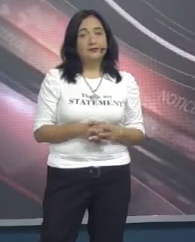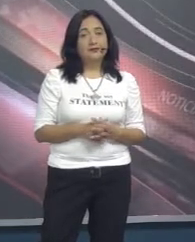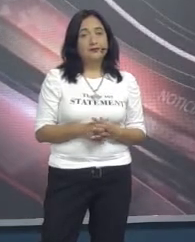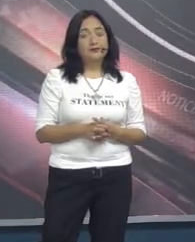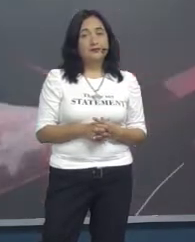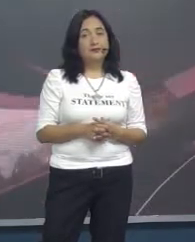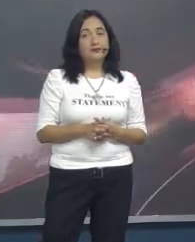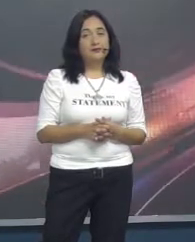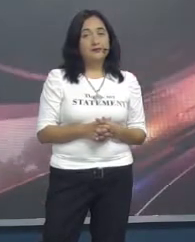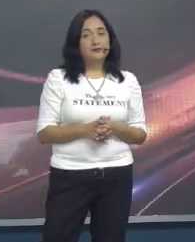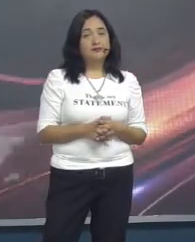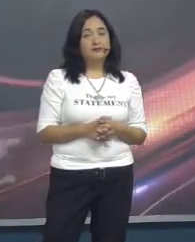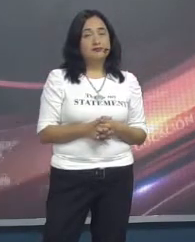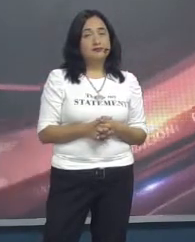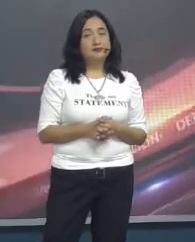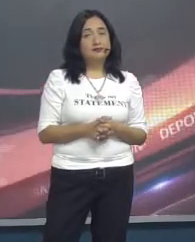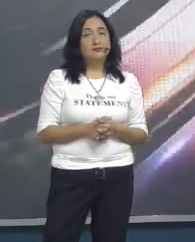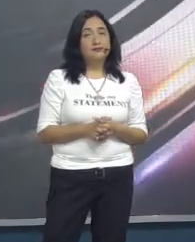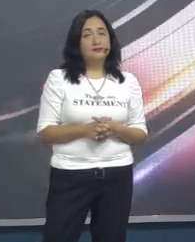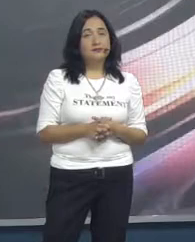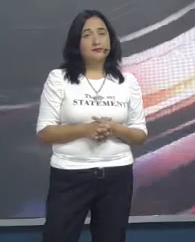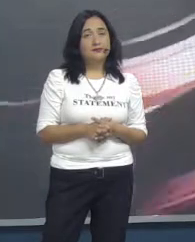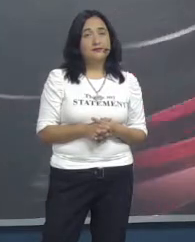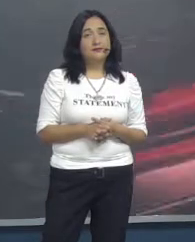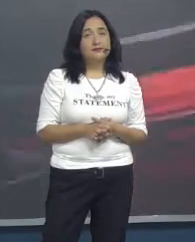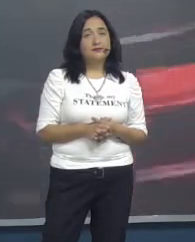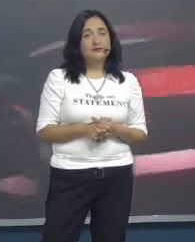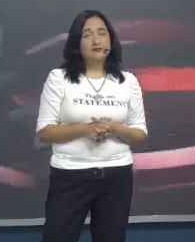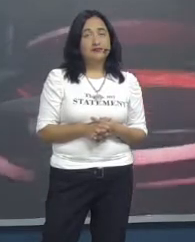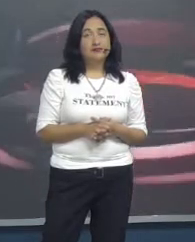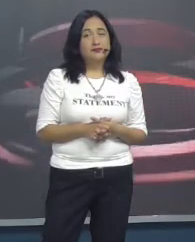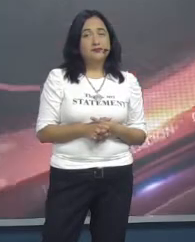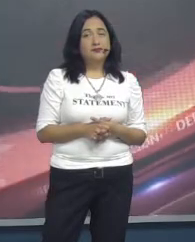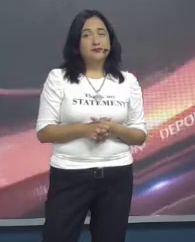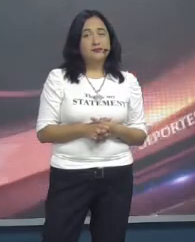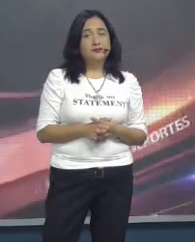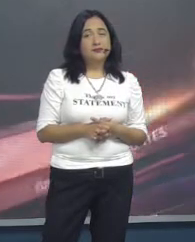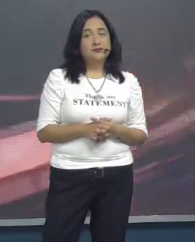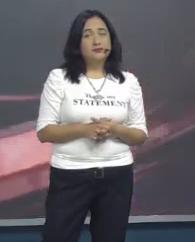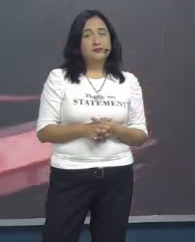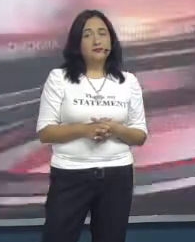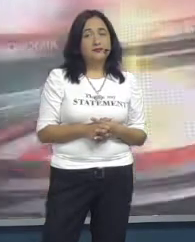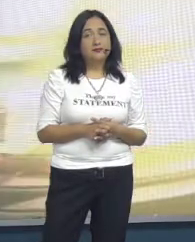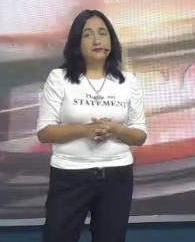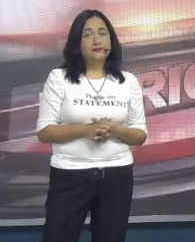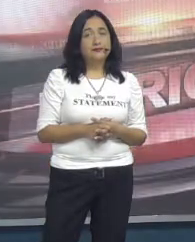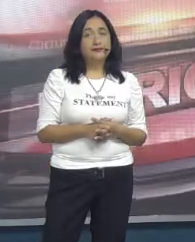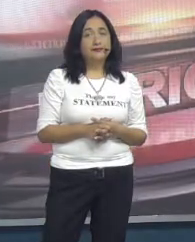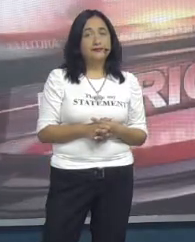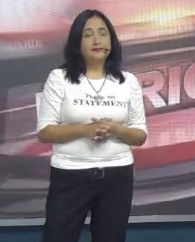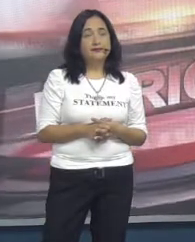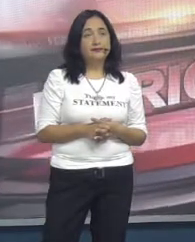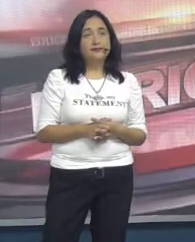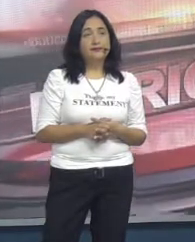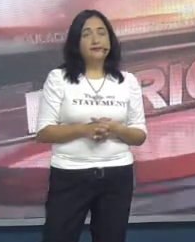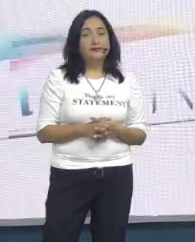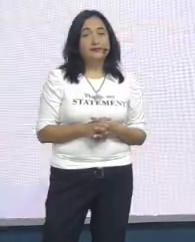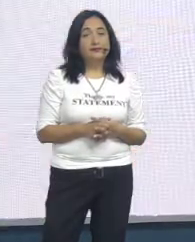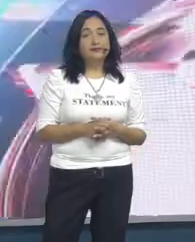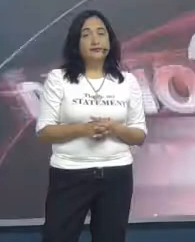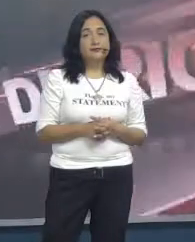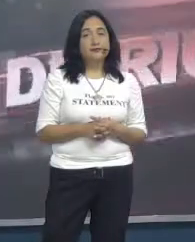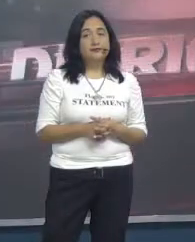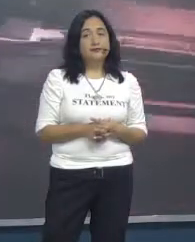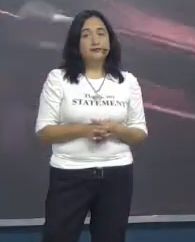otro alguien fallece o se casan o tienen familia, entonces bueno, va cambiando la información, o tienen un